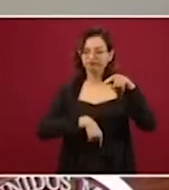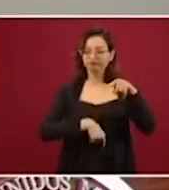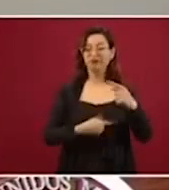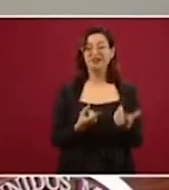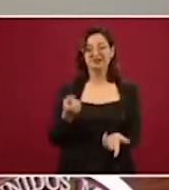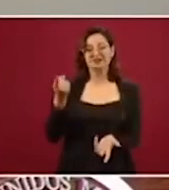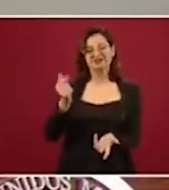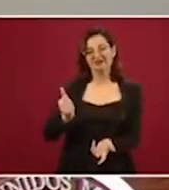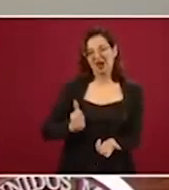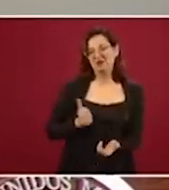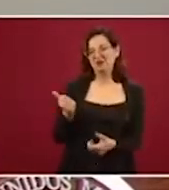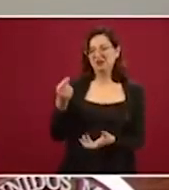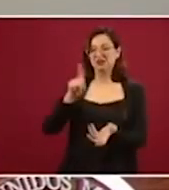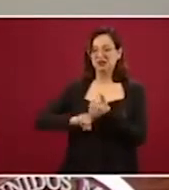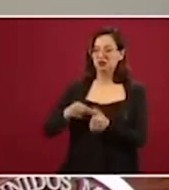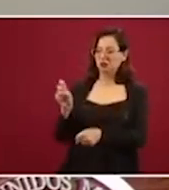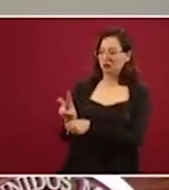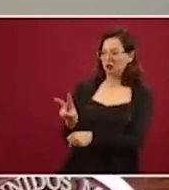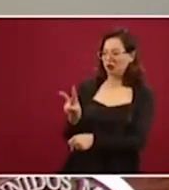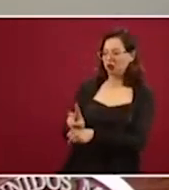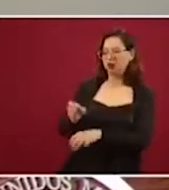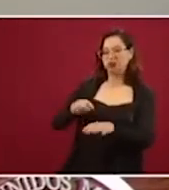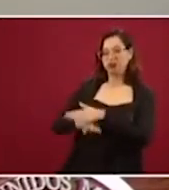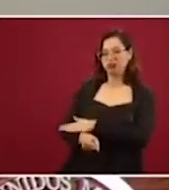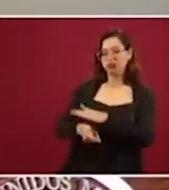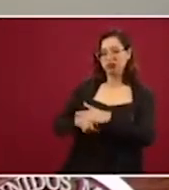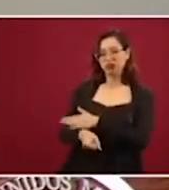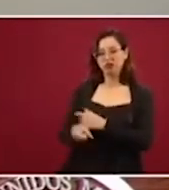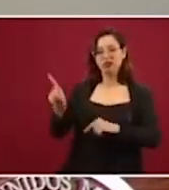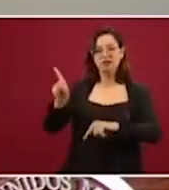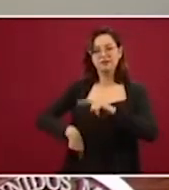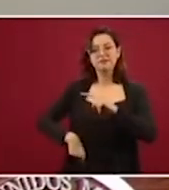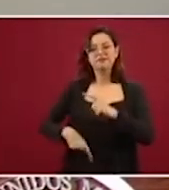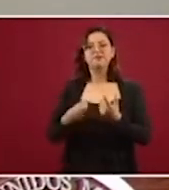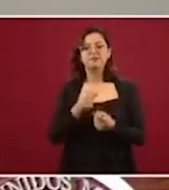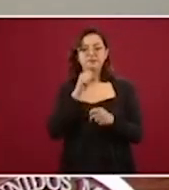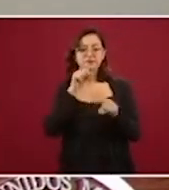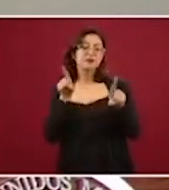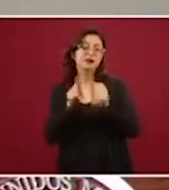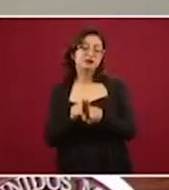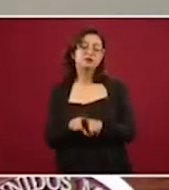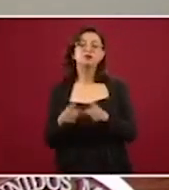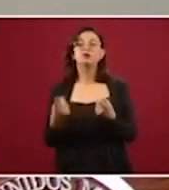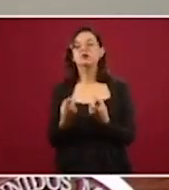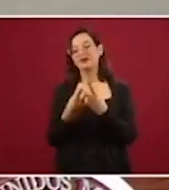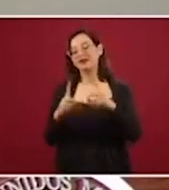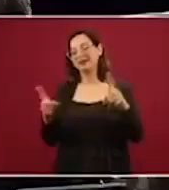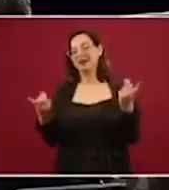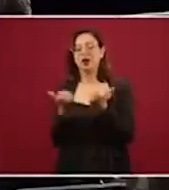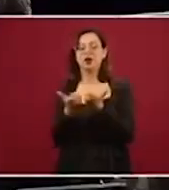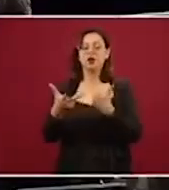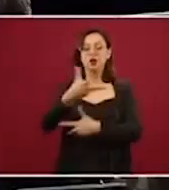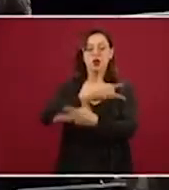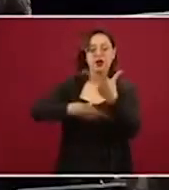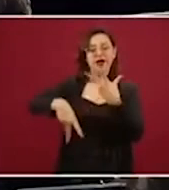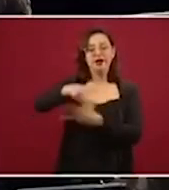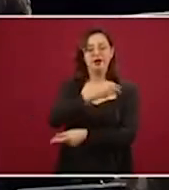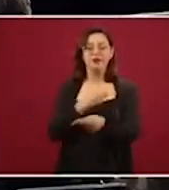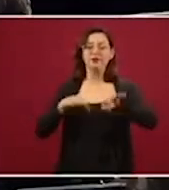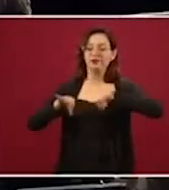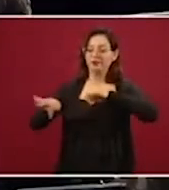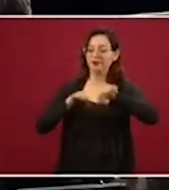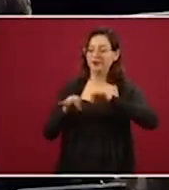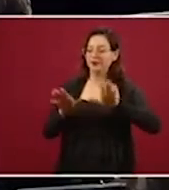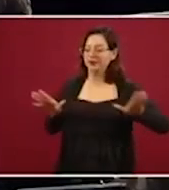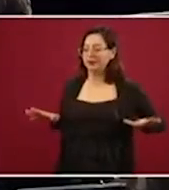verificaciones administrativas y fomentar el desarrollo económico y el empleo. Yo lo diría de esa manera, con los dos